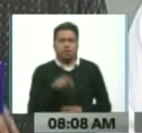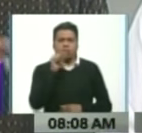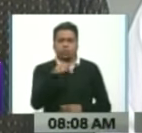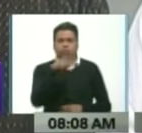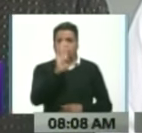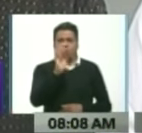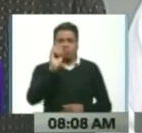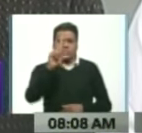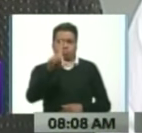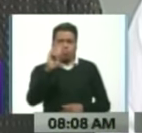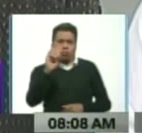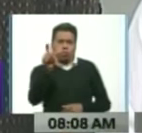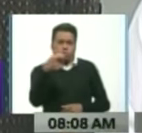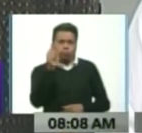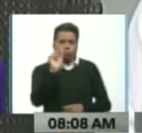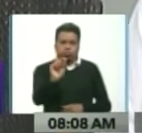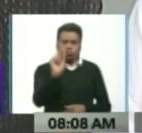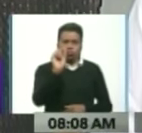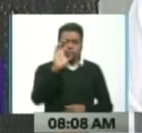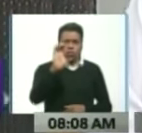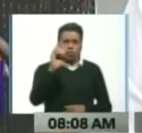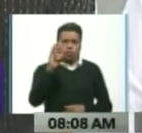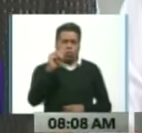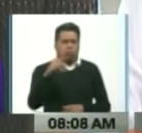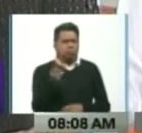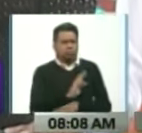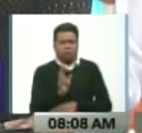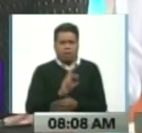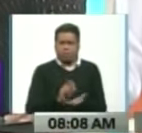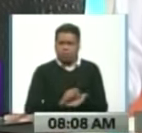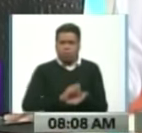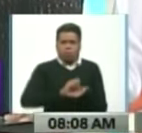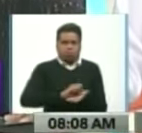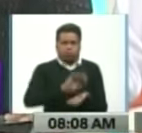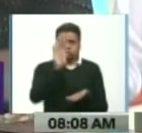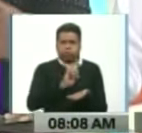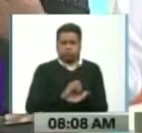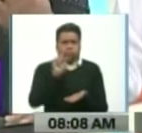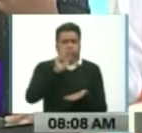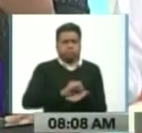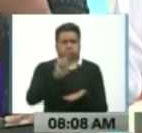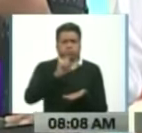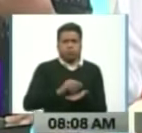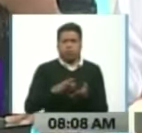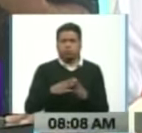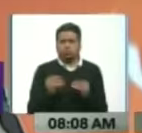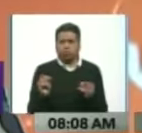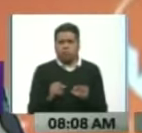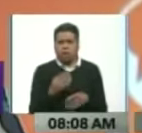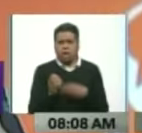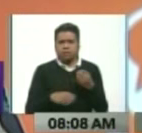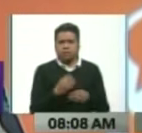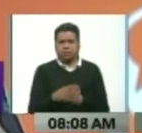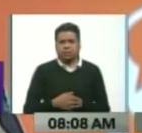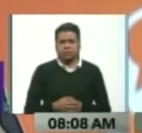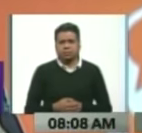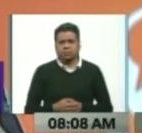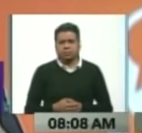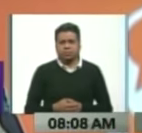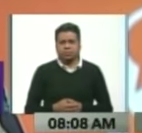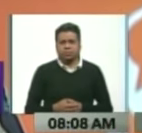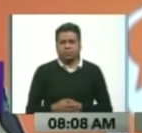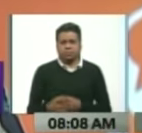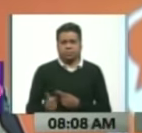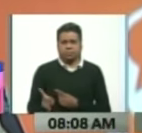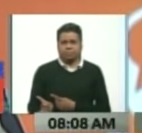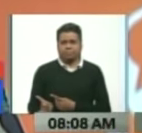lulzware.blogspot.com. Nosotros estamos subiendo cada rato nuestros contenidos, fotos de nosotros desarrollando, porque como le digo, pues, como es una empresa de videojuegos